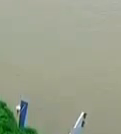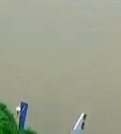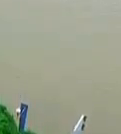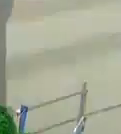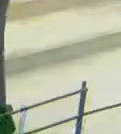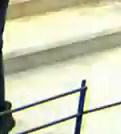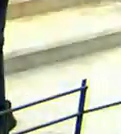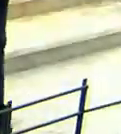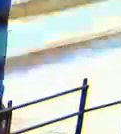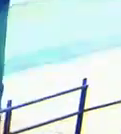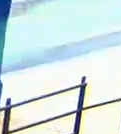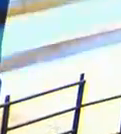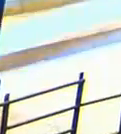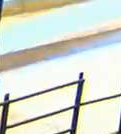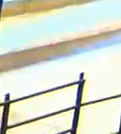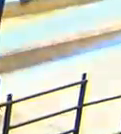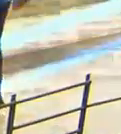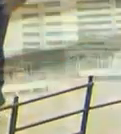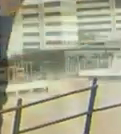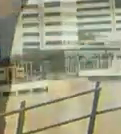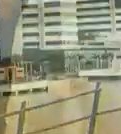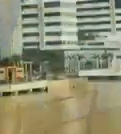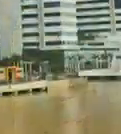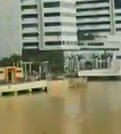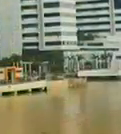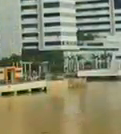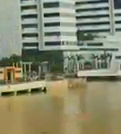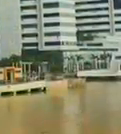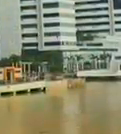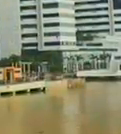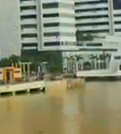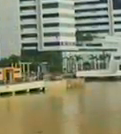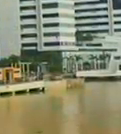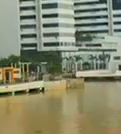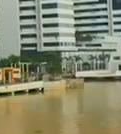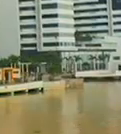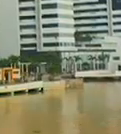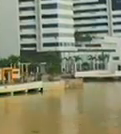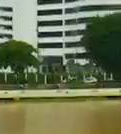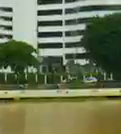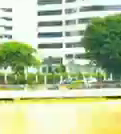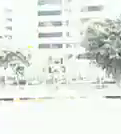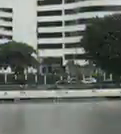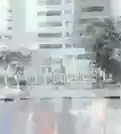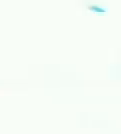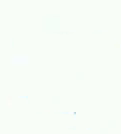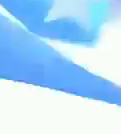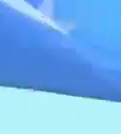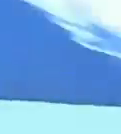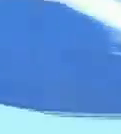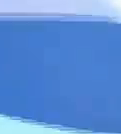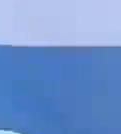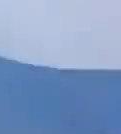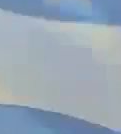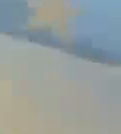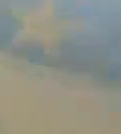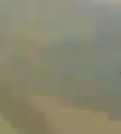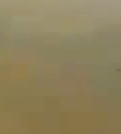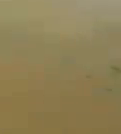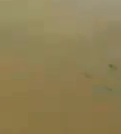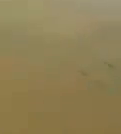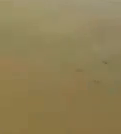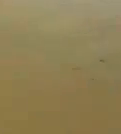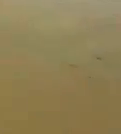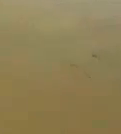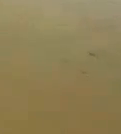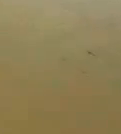a la perla del Pacífico. La ciudad de Guayaquil. Guayaquil de mis amores, te canto aquí. Oh,